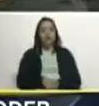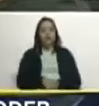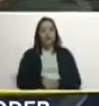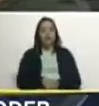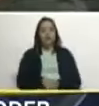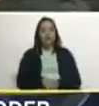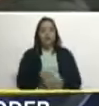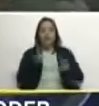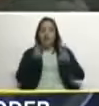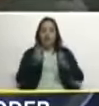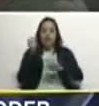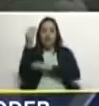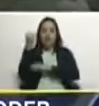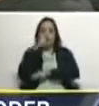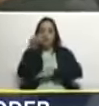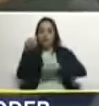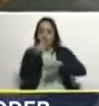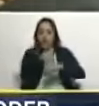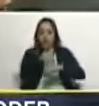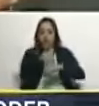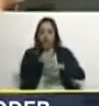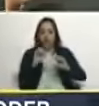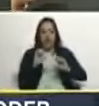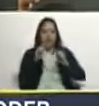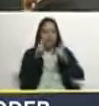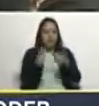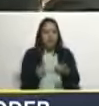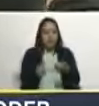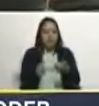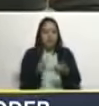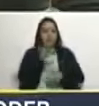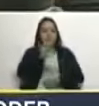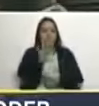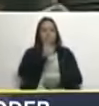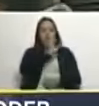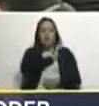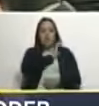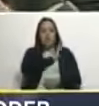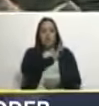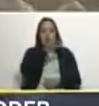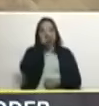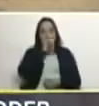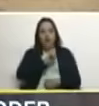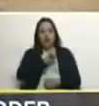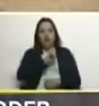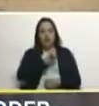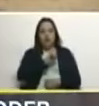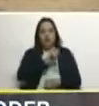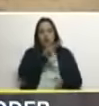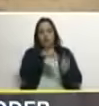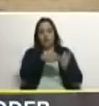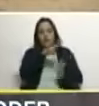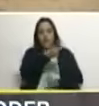una nueva Asamblea Nacional a partir del 5 de enero 2021.